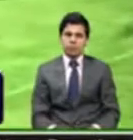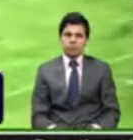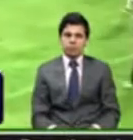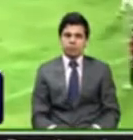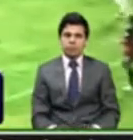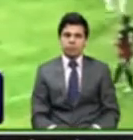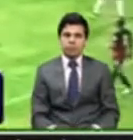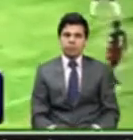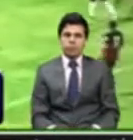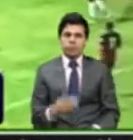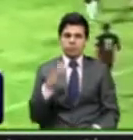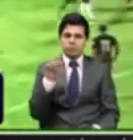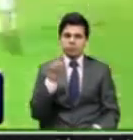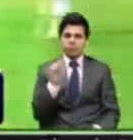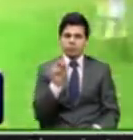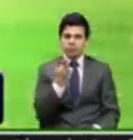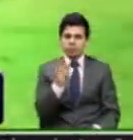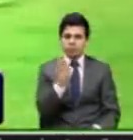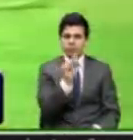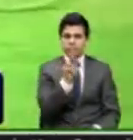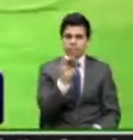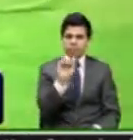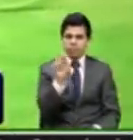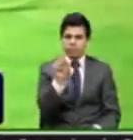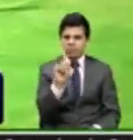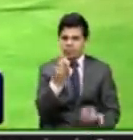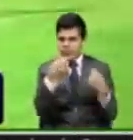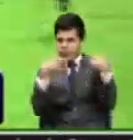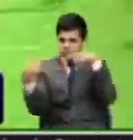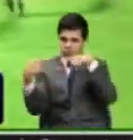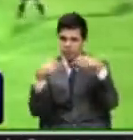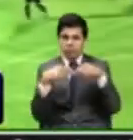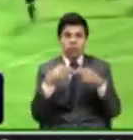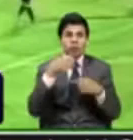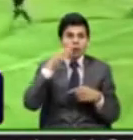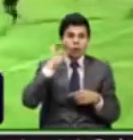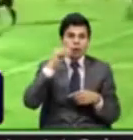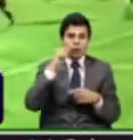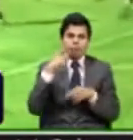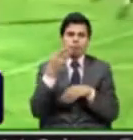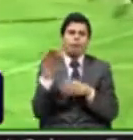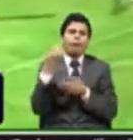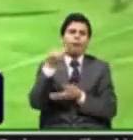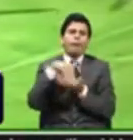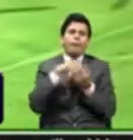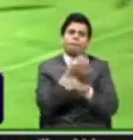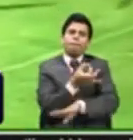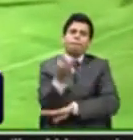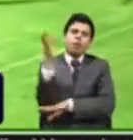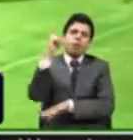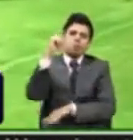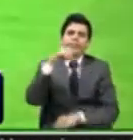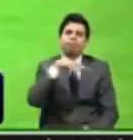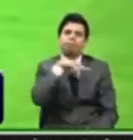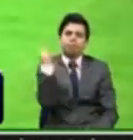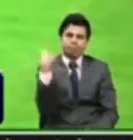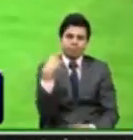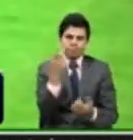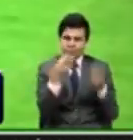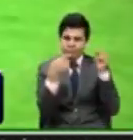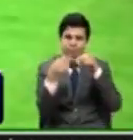Con anotaciones de César Arias y José Luis Moreno, Once Caldas le propinó una nueva derrota al Cúcuta Deportivo al